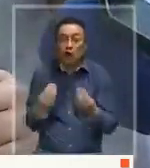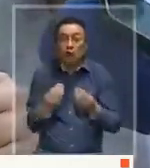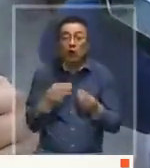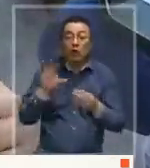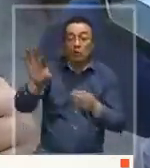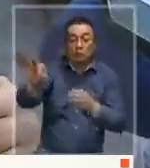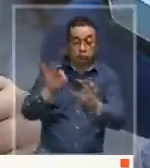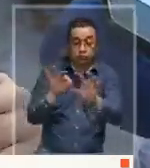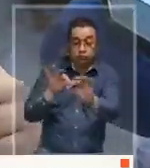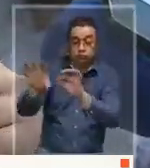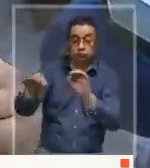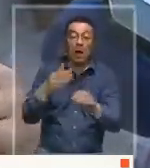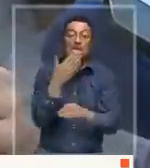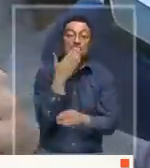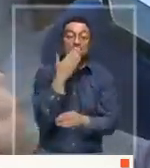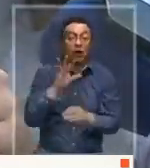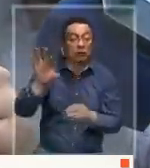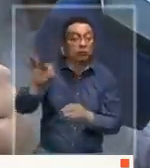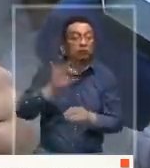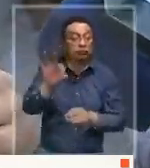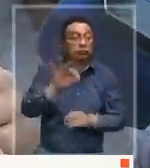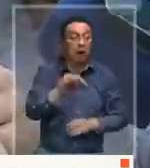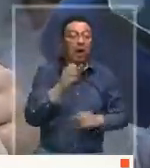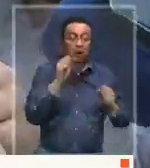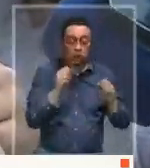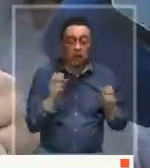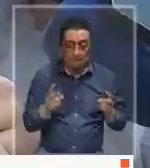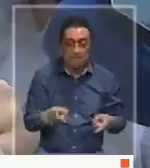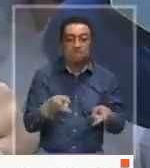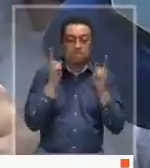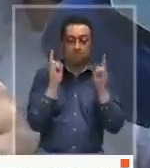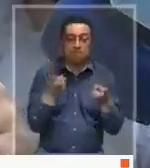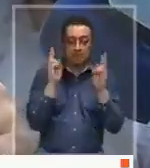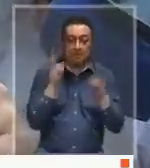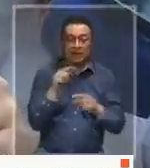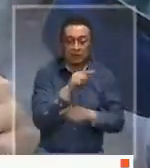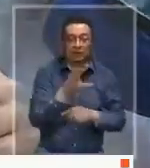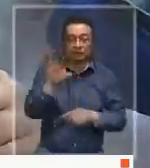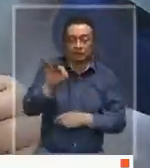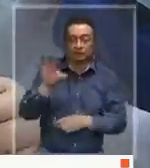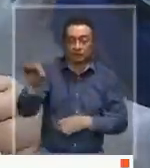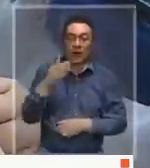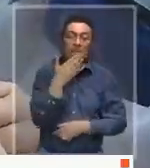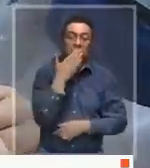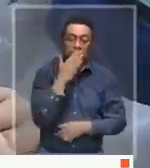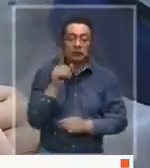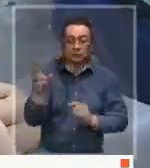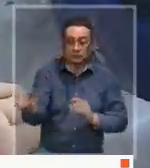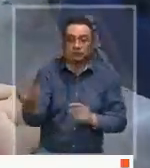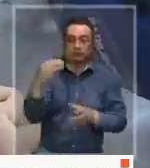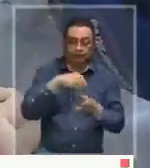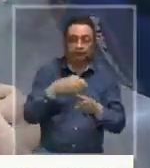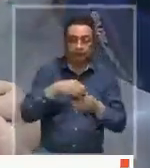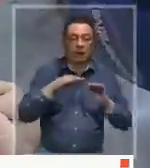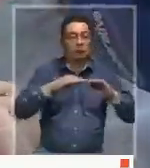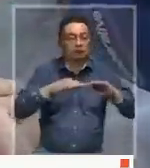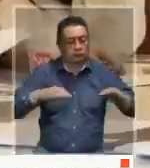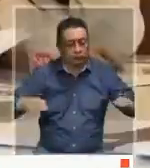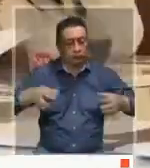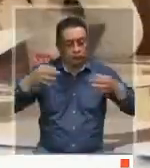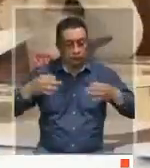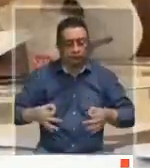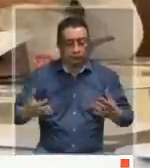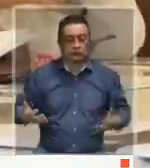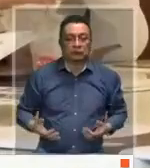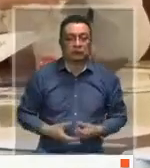más adecuada nos permita efectivamente elegir expertos que le den estabilidad sentido